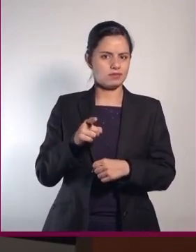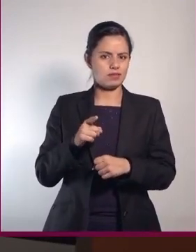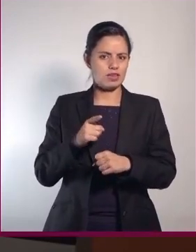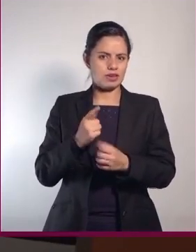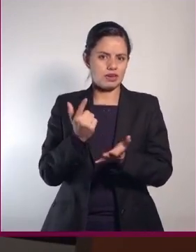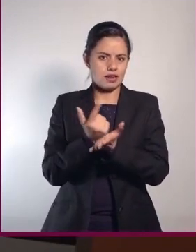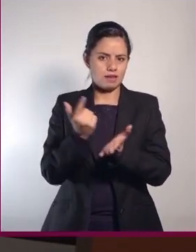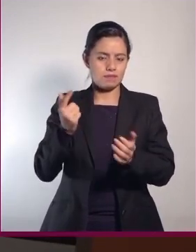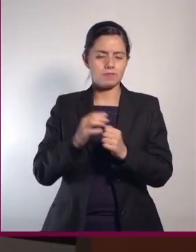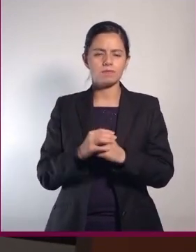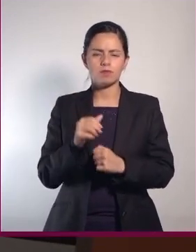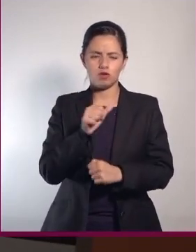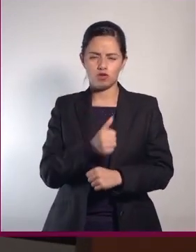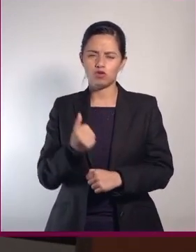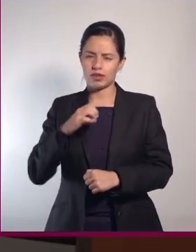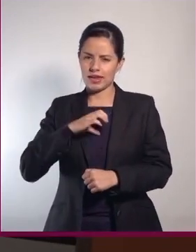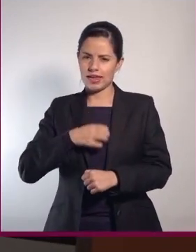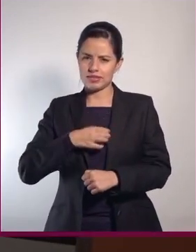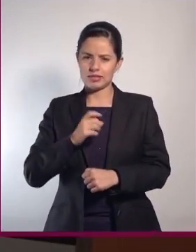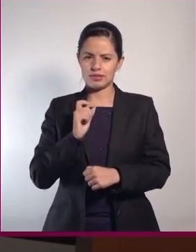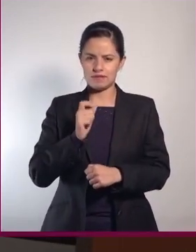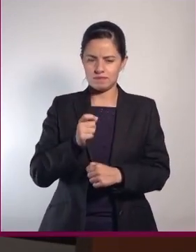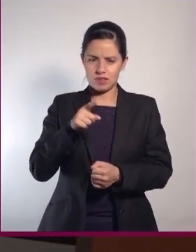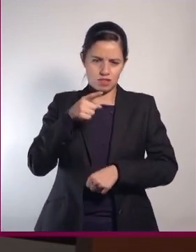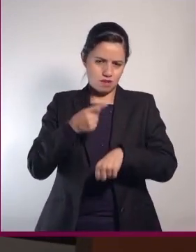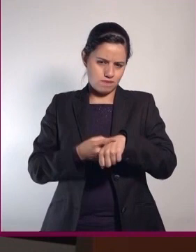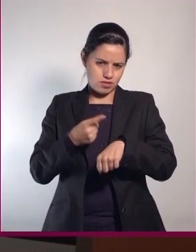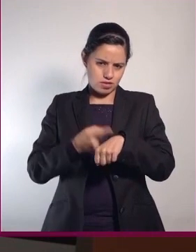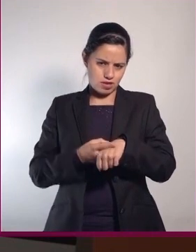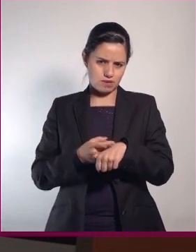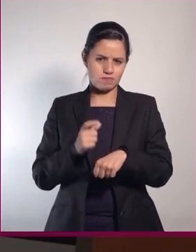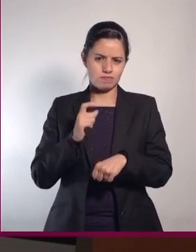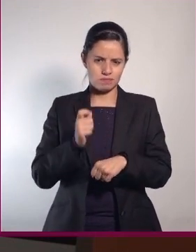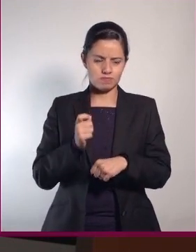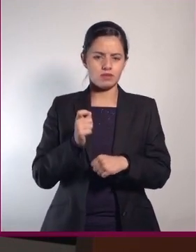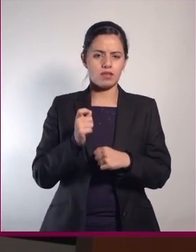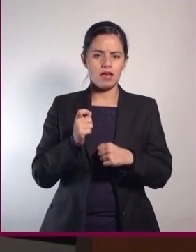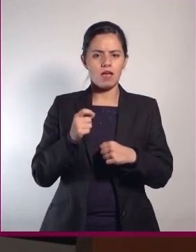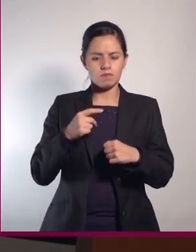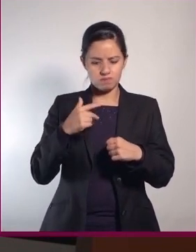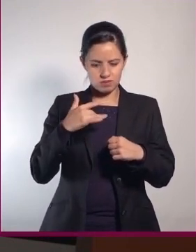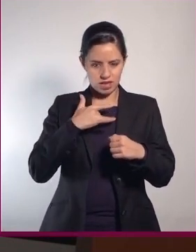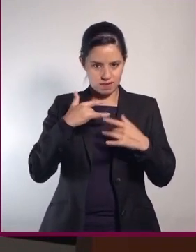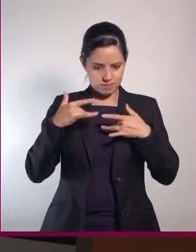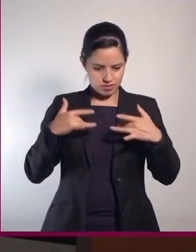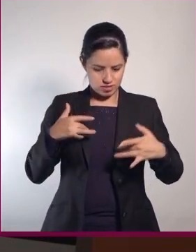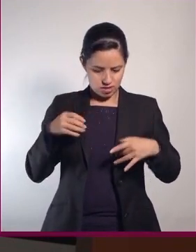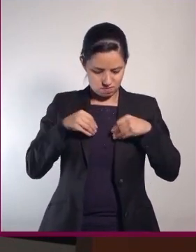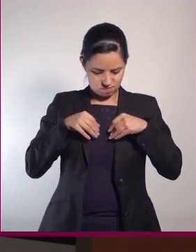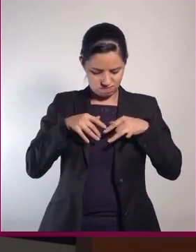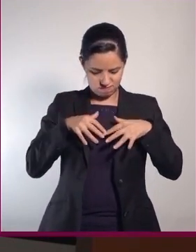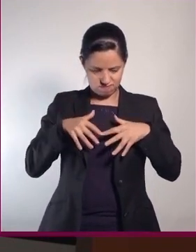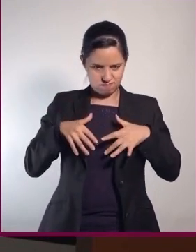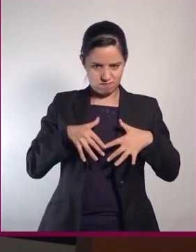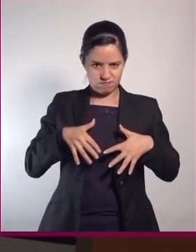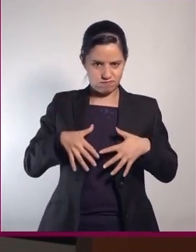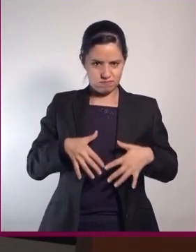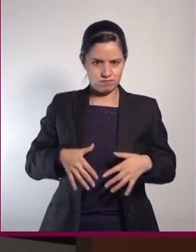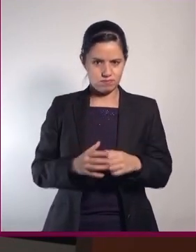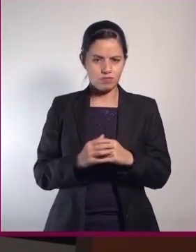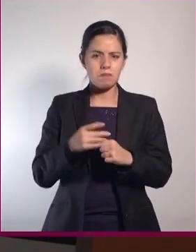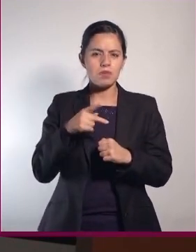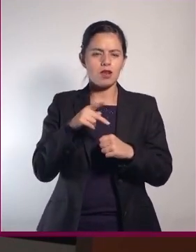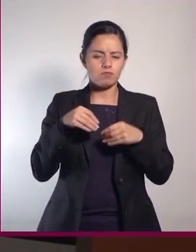también tienen defectos y son células que crecen y hacen metástasis, es decir, viajan de un órgano a otro, de donde nacieron a otro, crecen